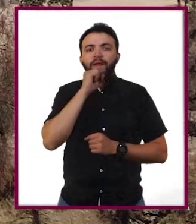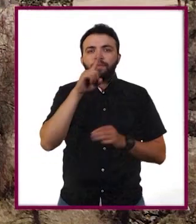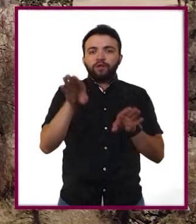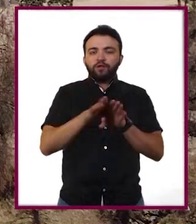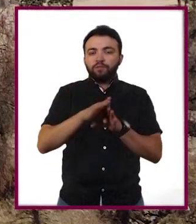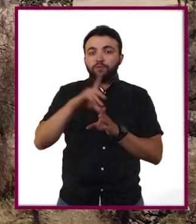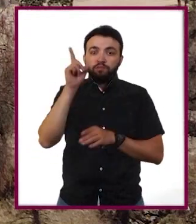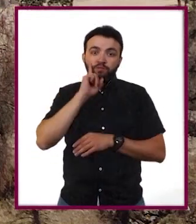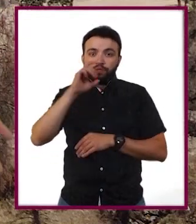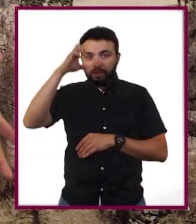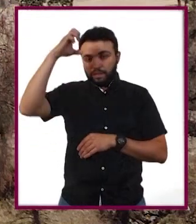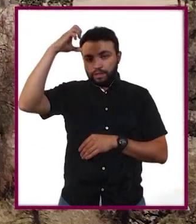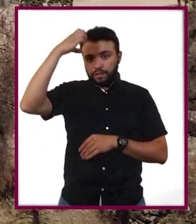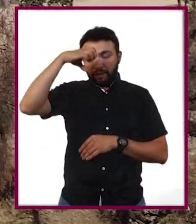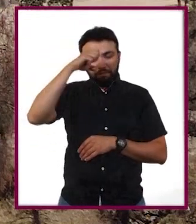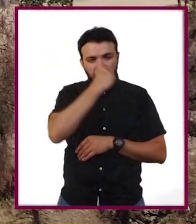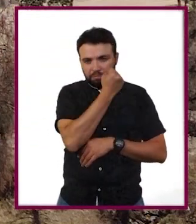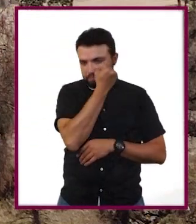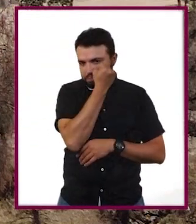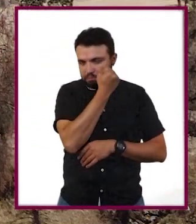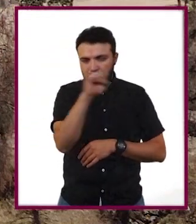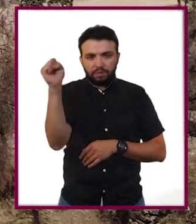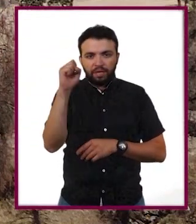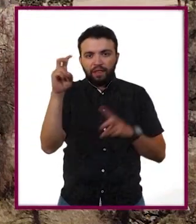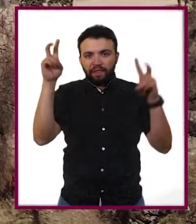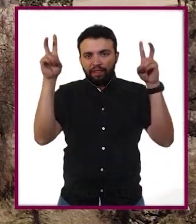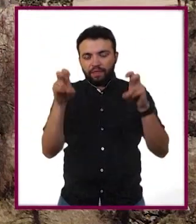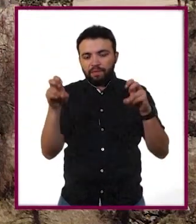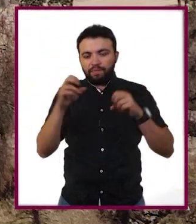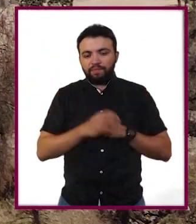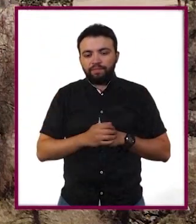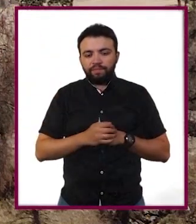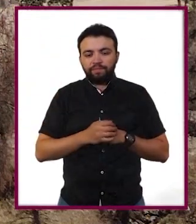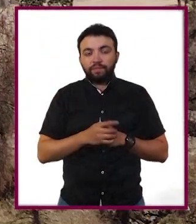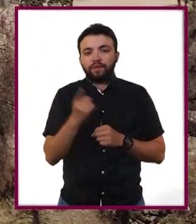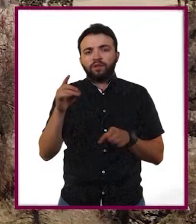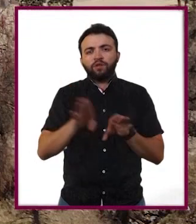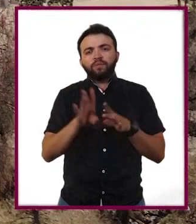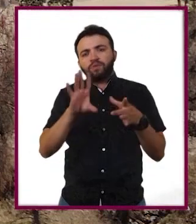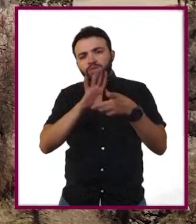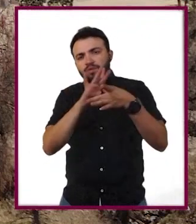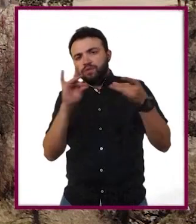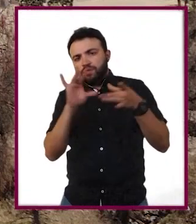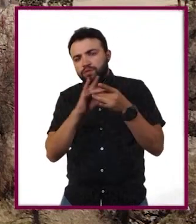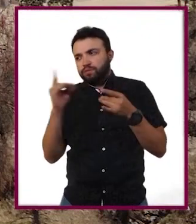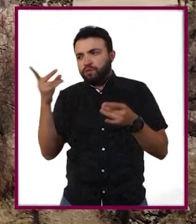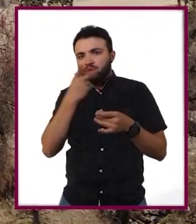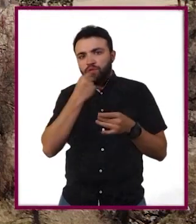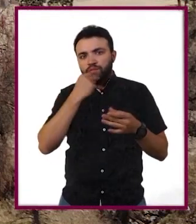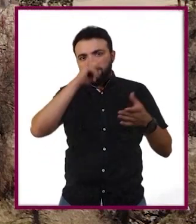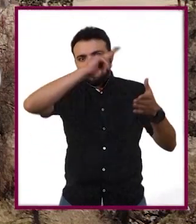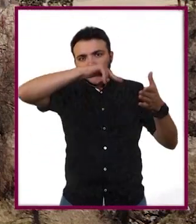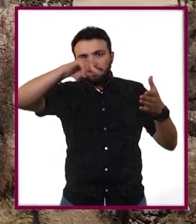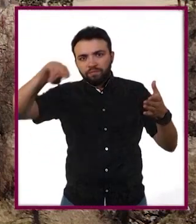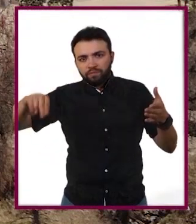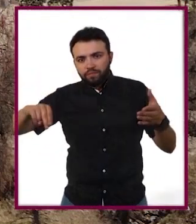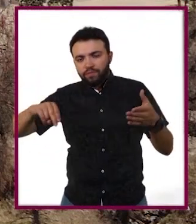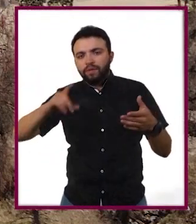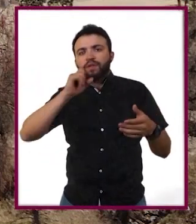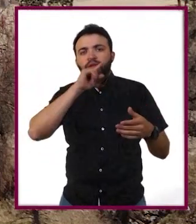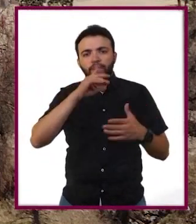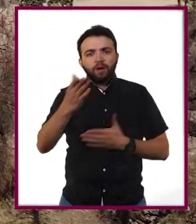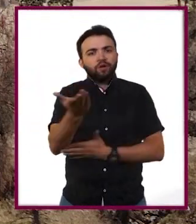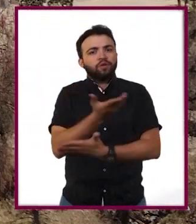una gran experta en el tema, la maestra María Elena Altamirano, quien además de explicarnos la importancia de la obra del artista, nos